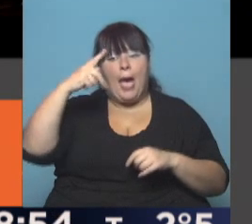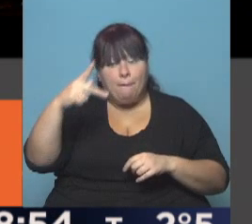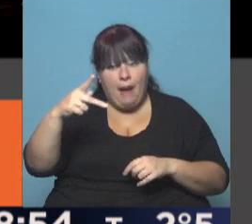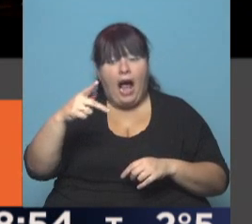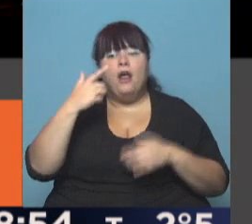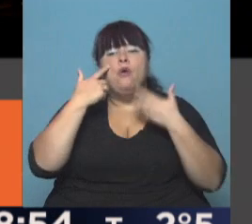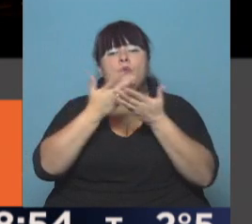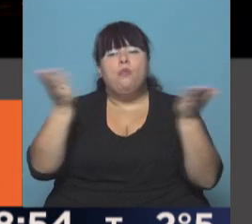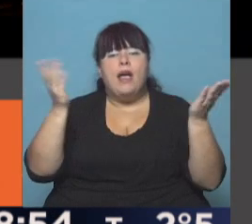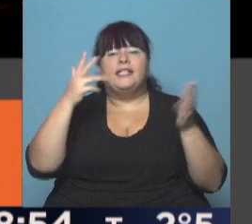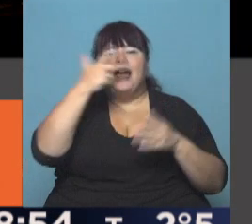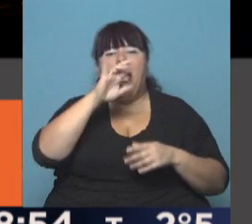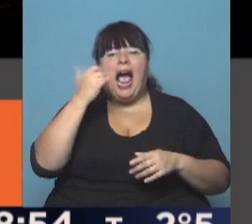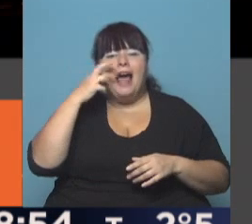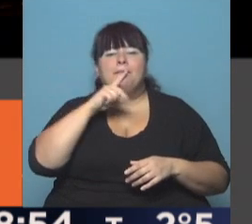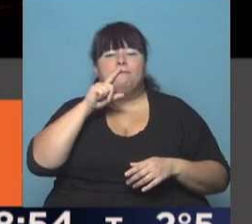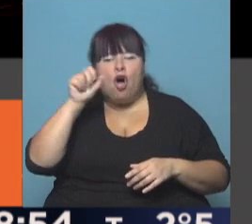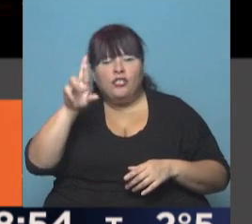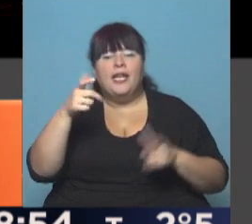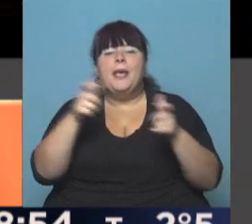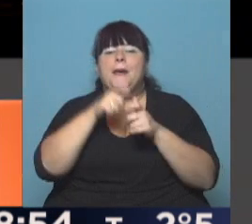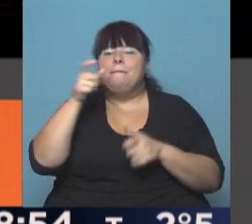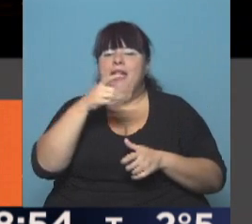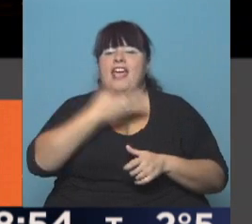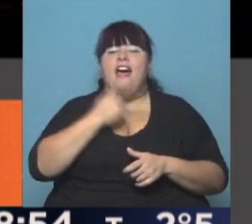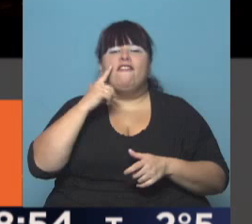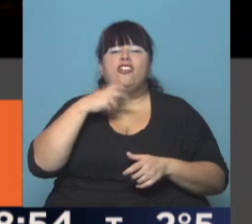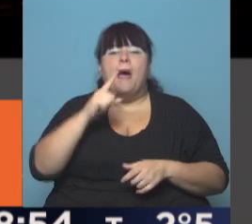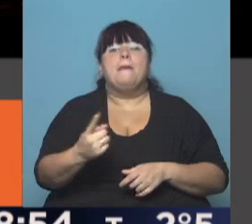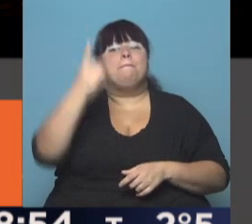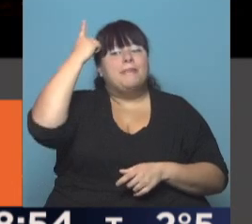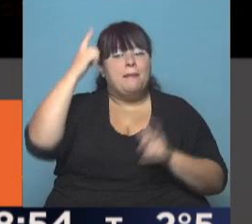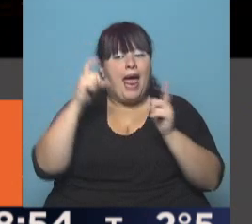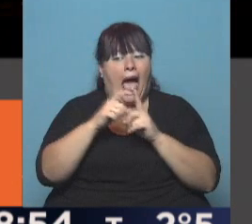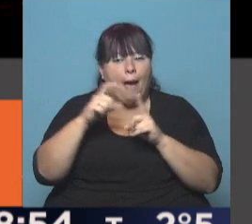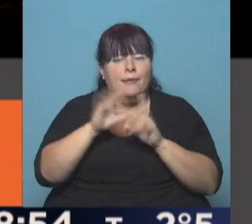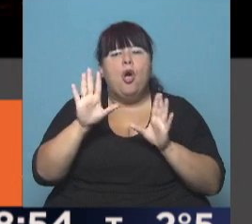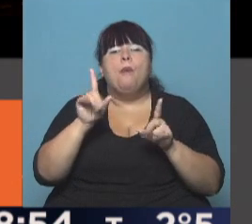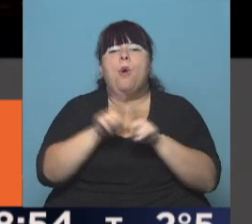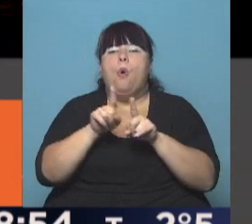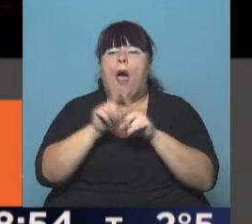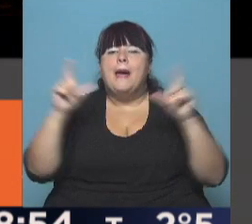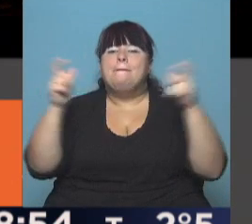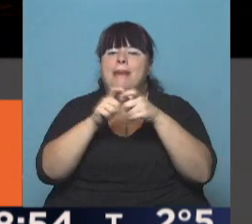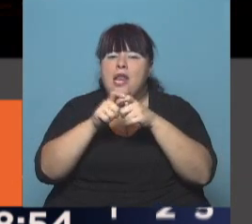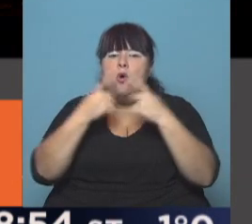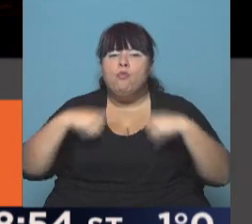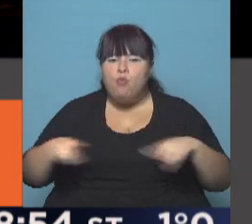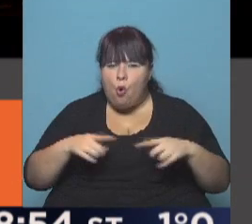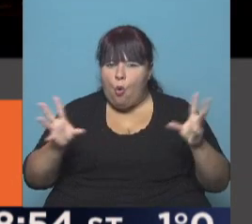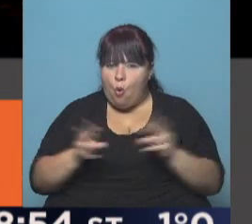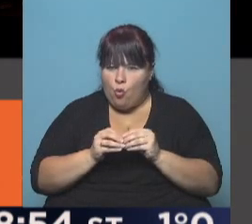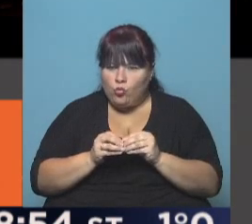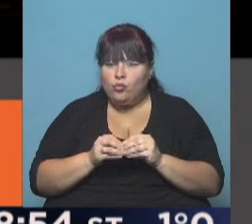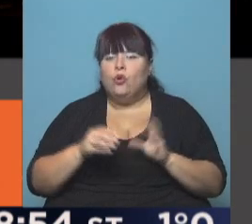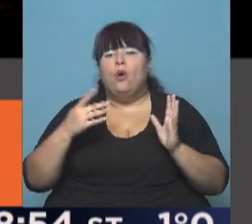se proyectó Harry Potter y la Piedra Filosofal. Sí, el primero de los capítulos, pero en versión película-concierto,